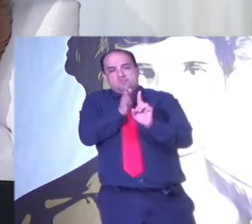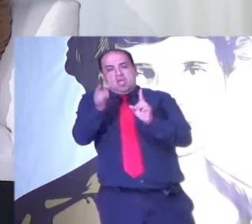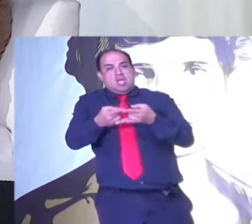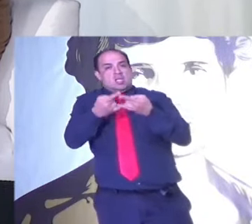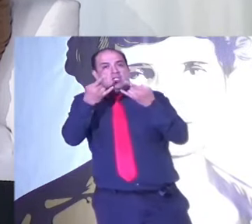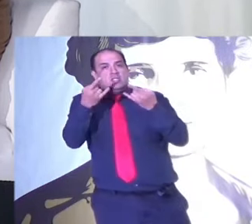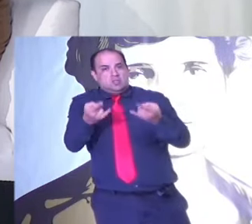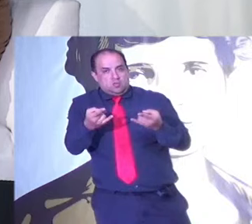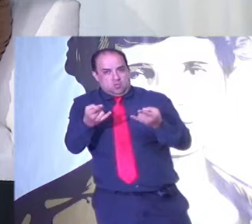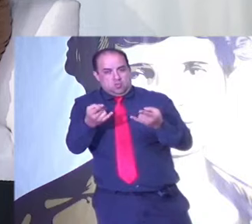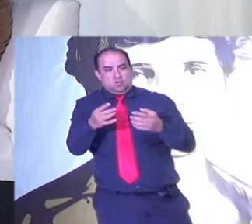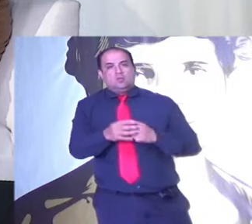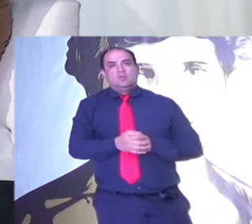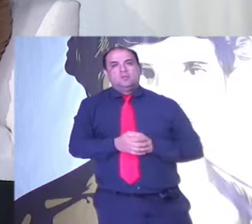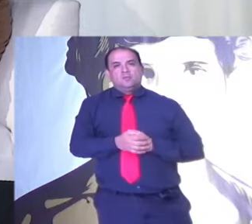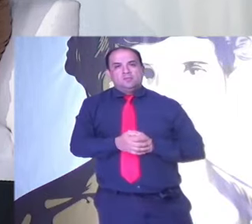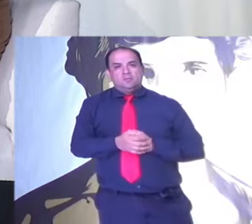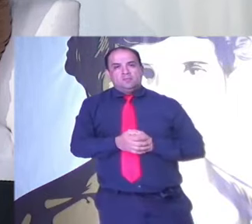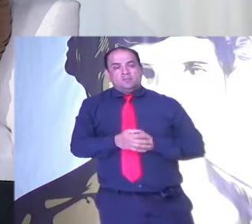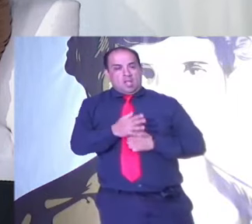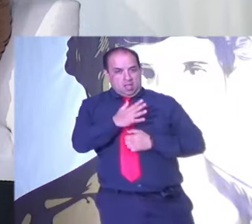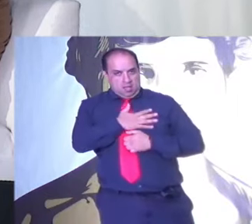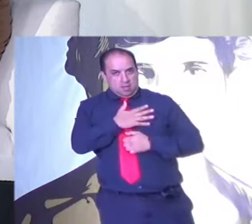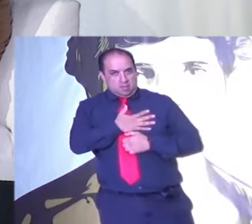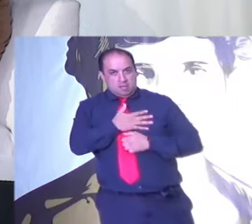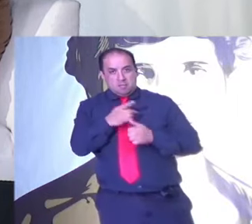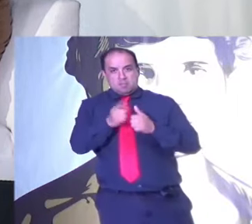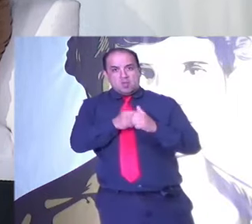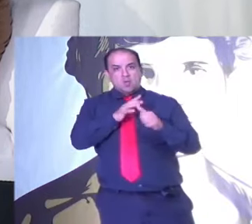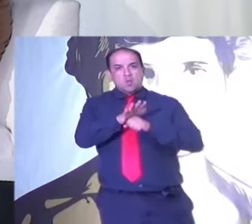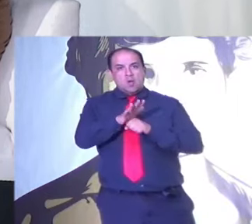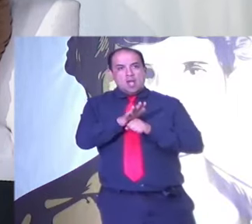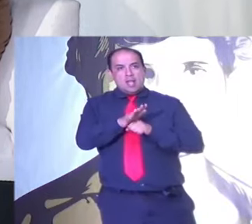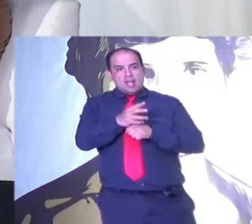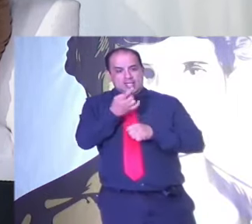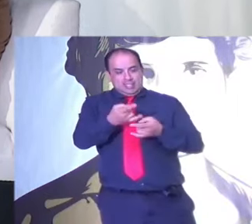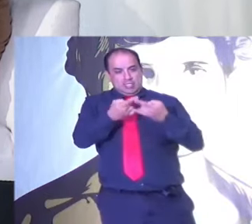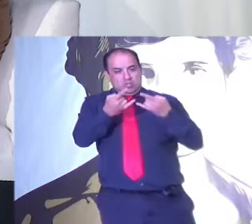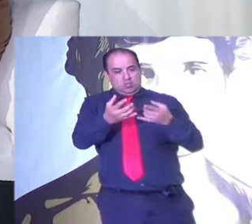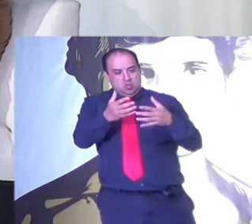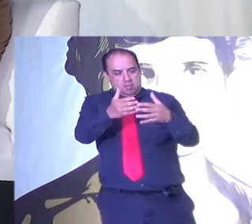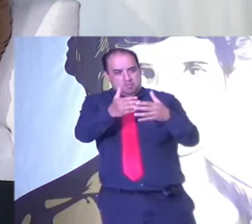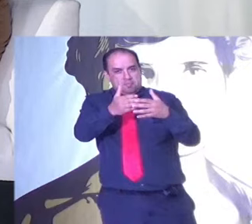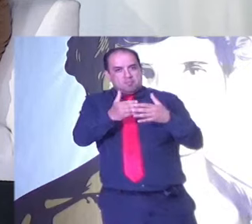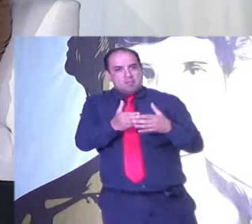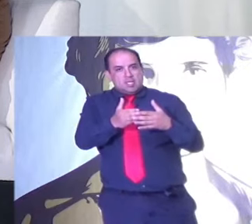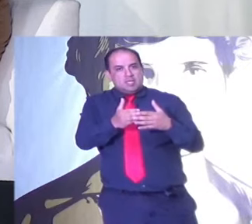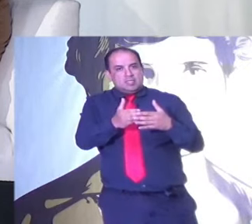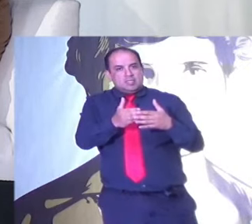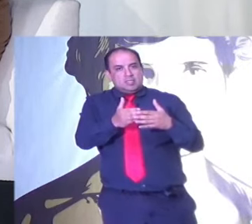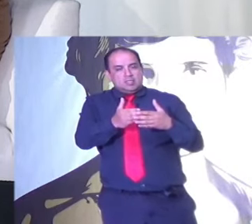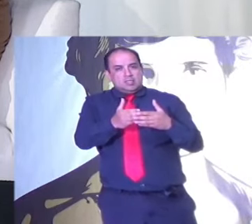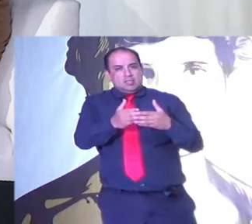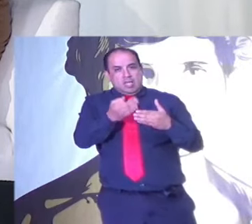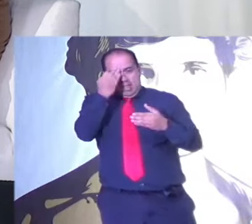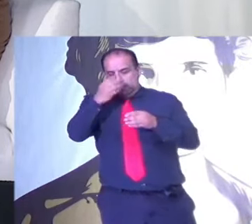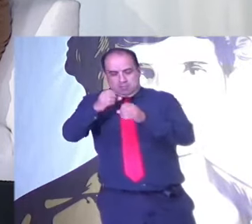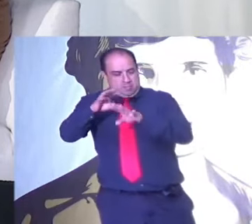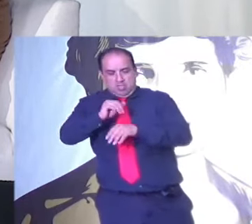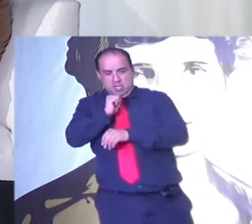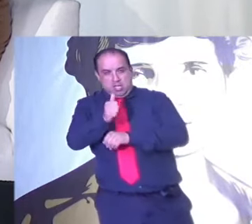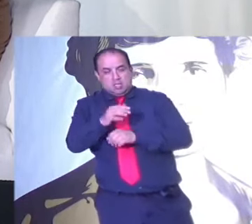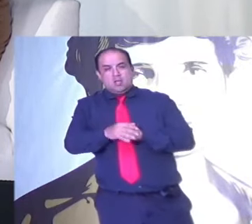la va avanzando, ¿no? Y entonces para mí lo primordial es avanzar la historia sin perder el tiempo y